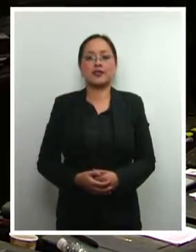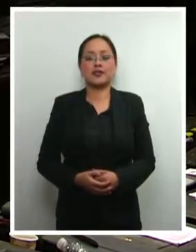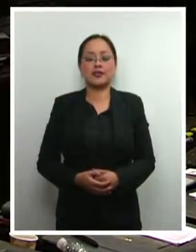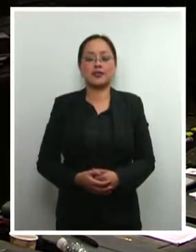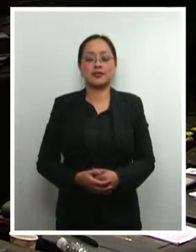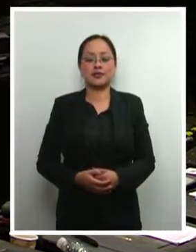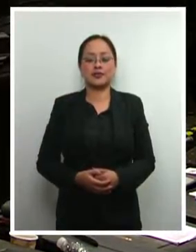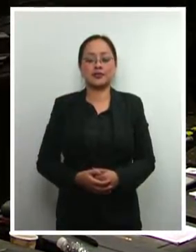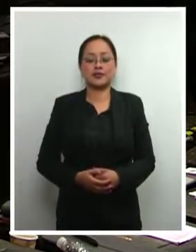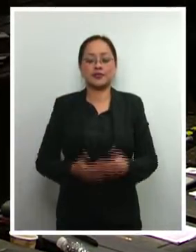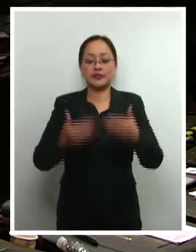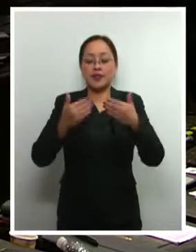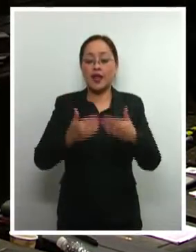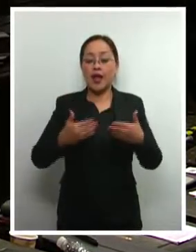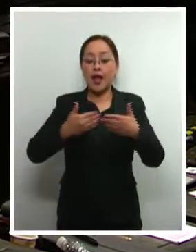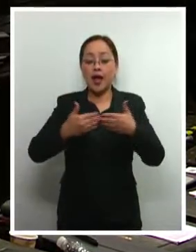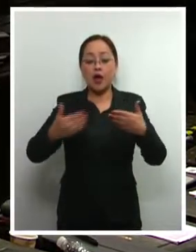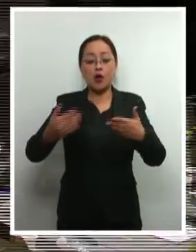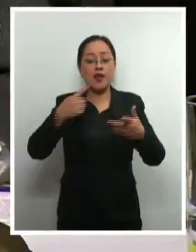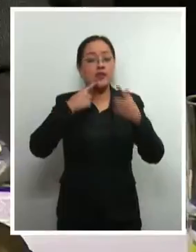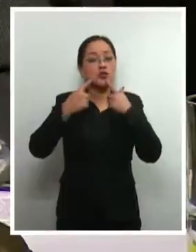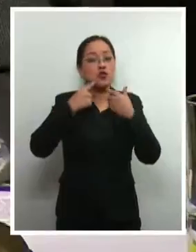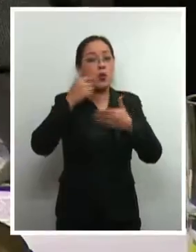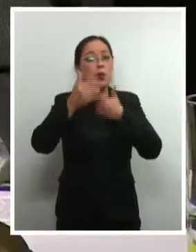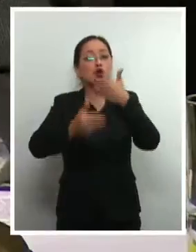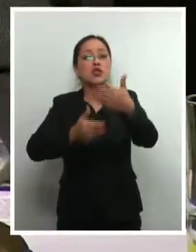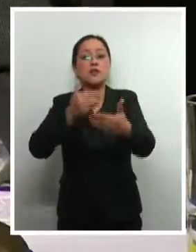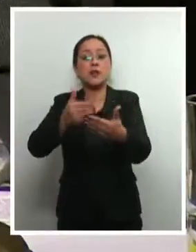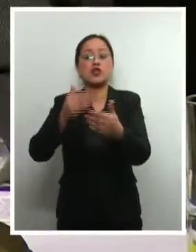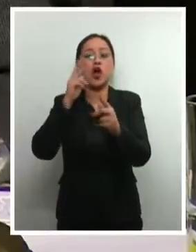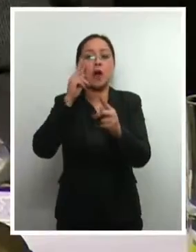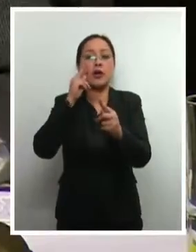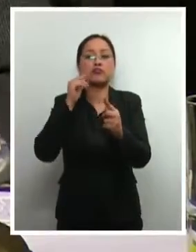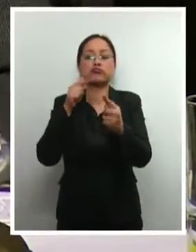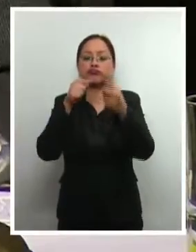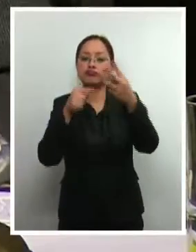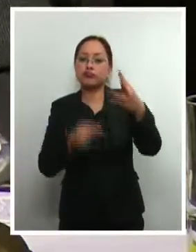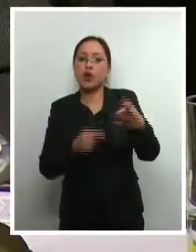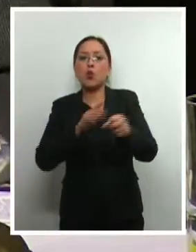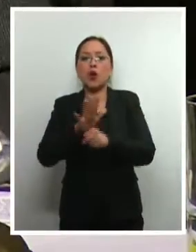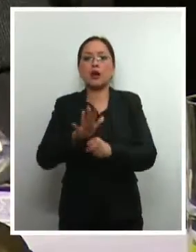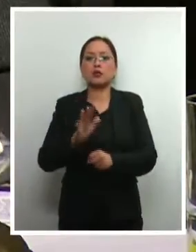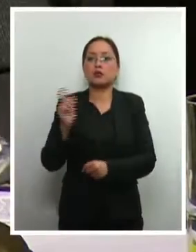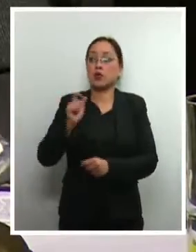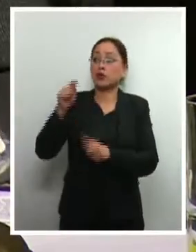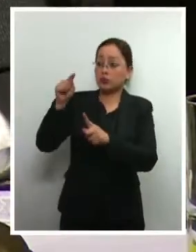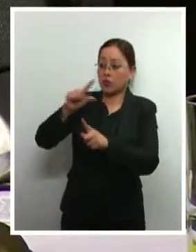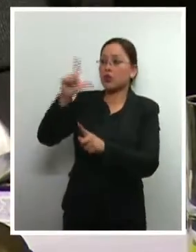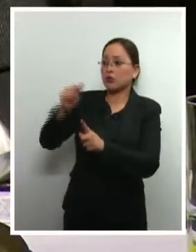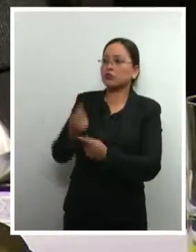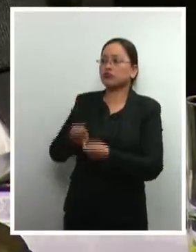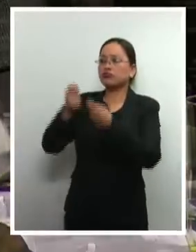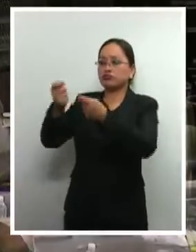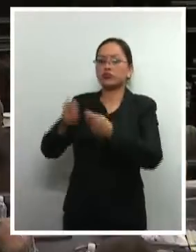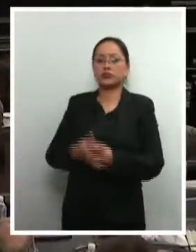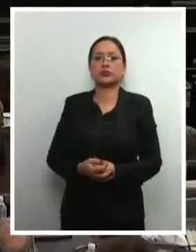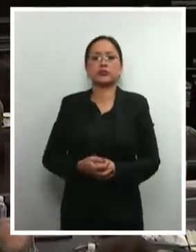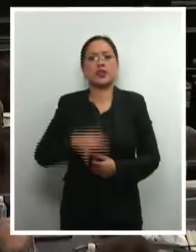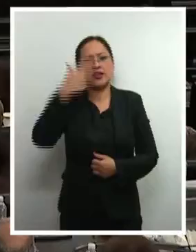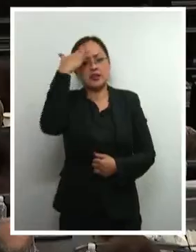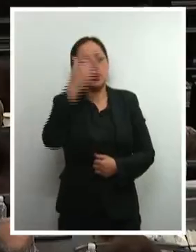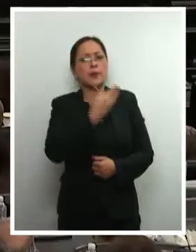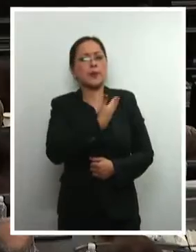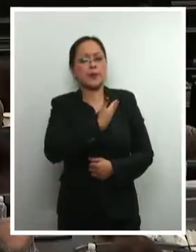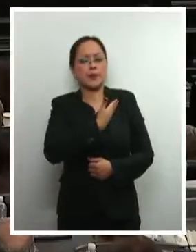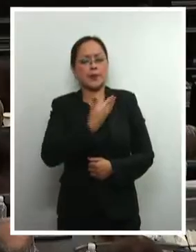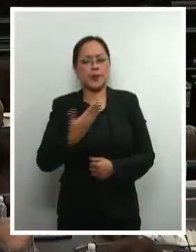Estamos en la discusión del procedimiento. Le daré su palabra en su oportunidad. Señor presidente. A